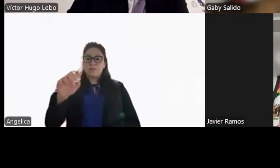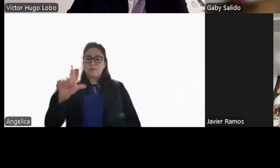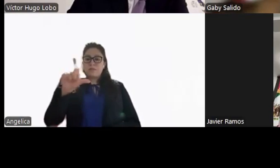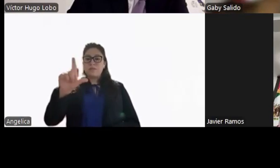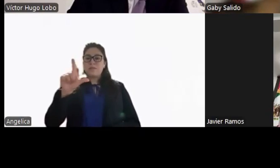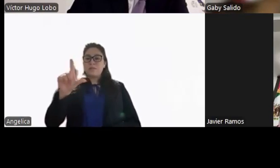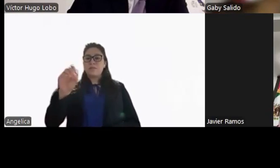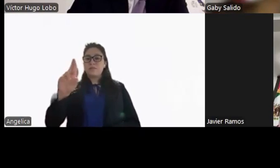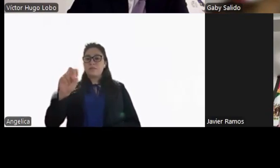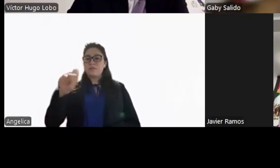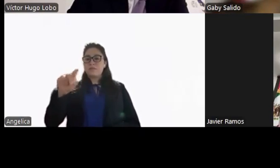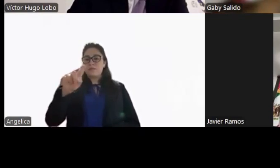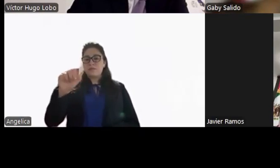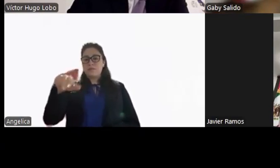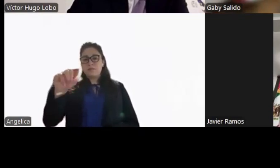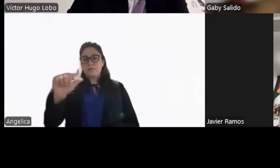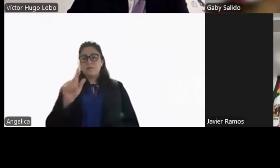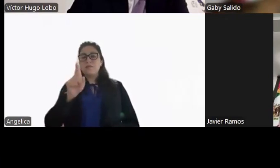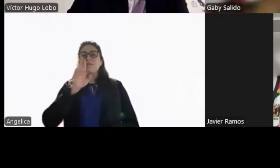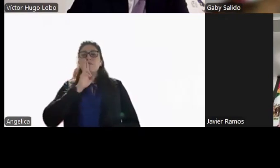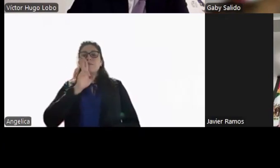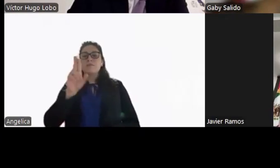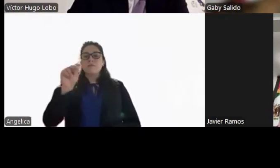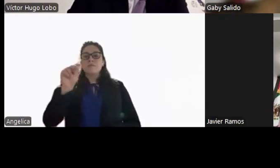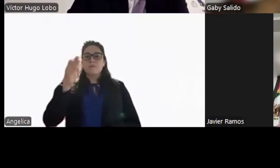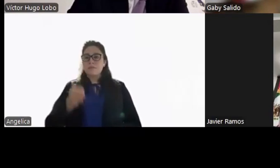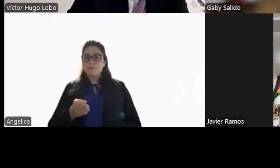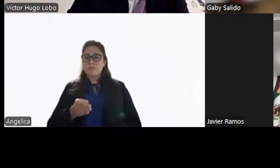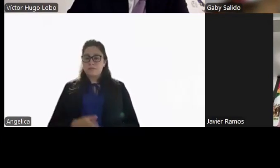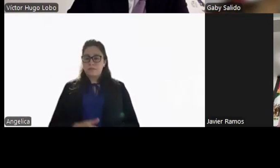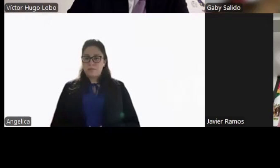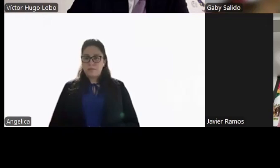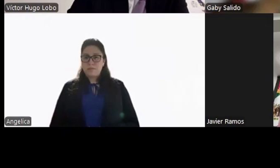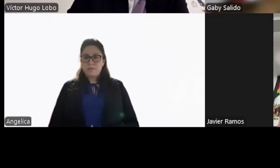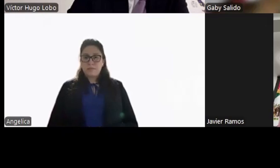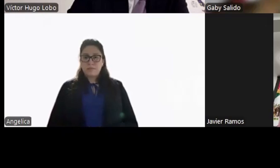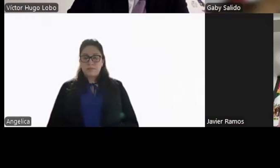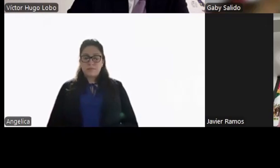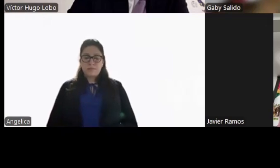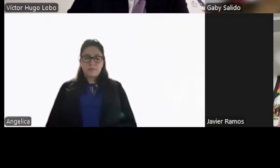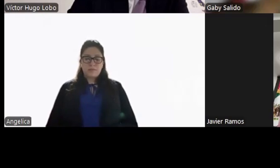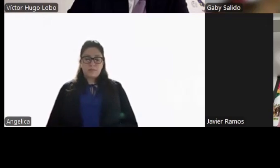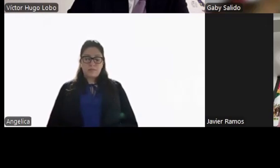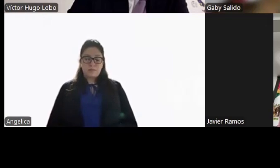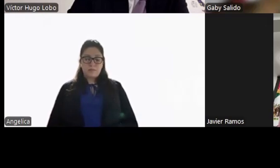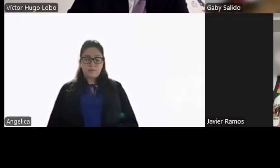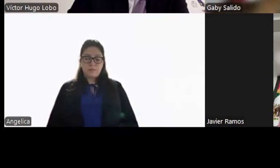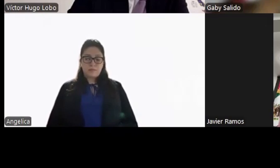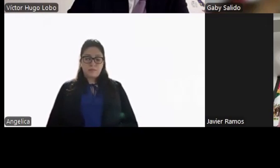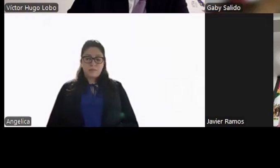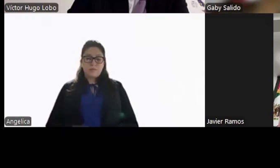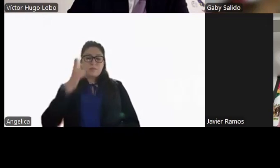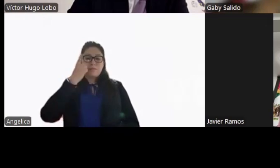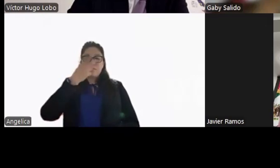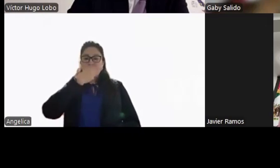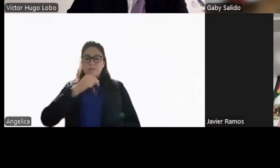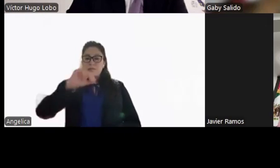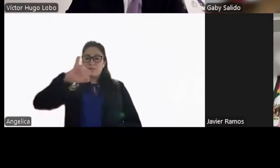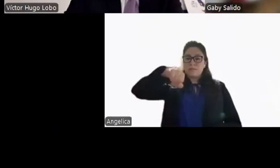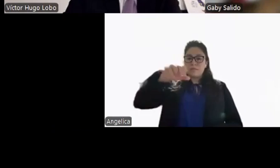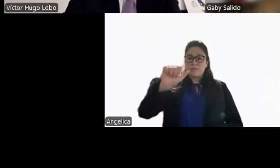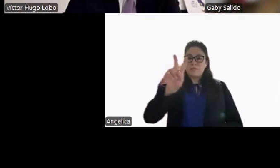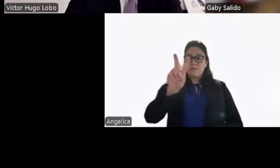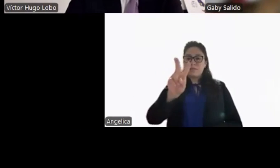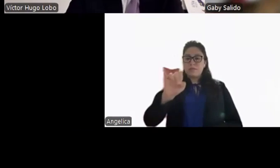Lorenzana. América Rangel en contra. Gracias, diputada. Diputado Javier Ramos